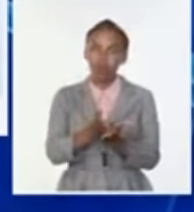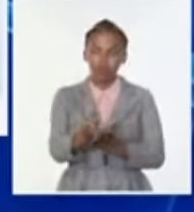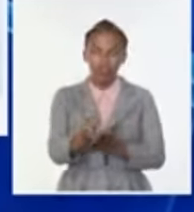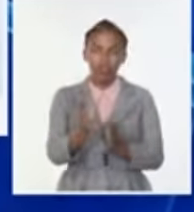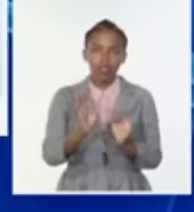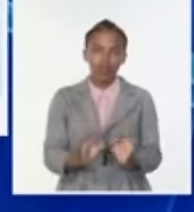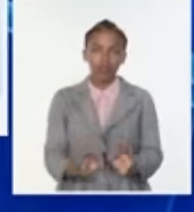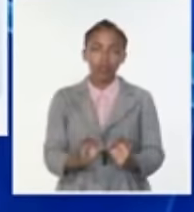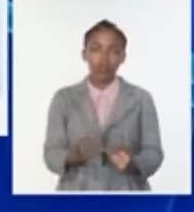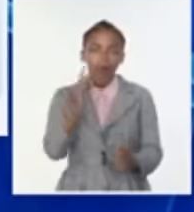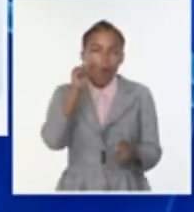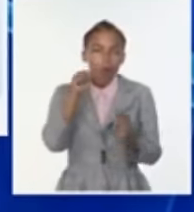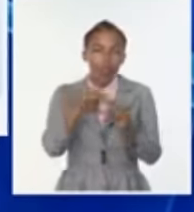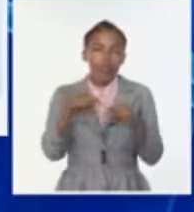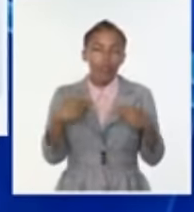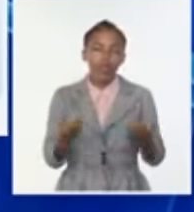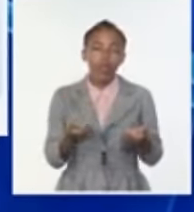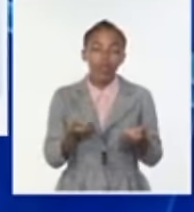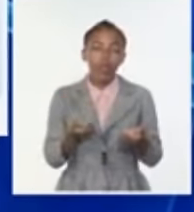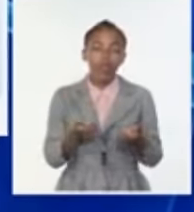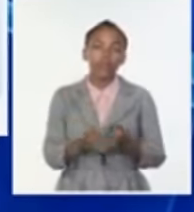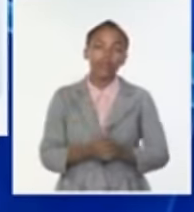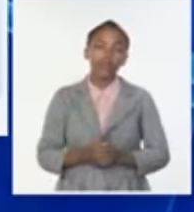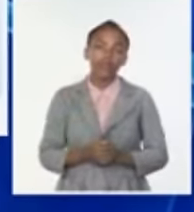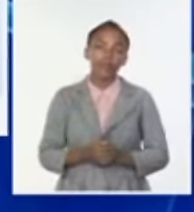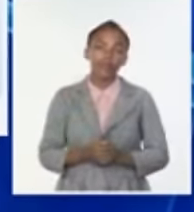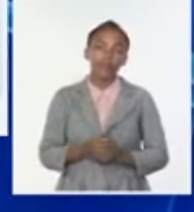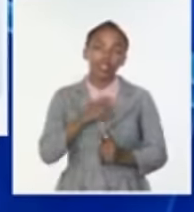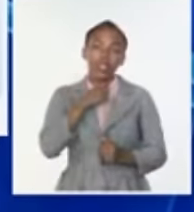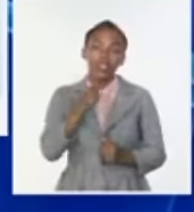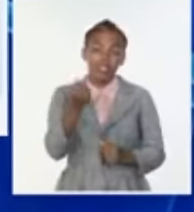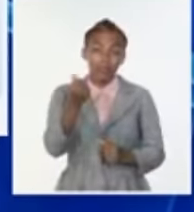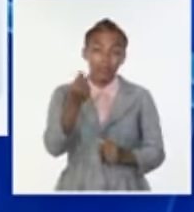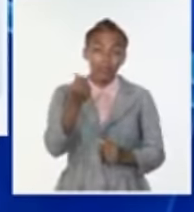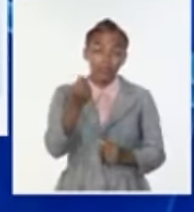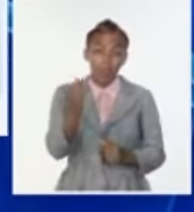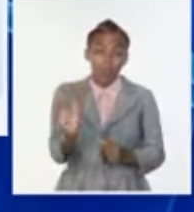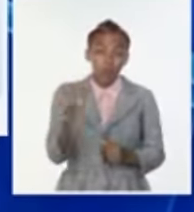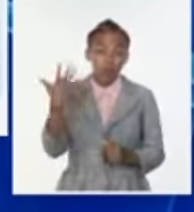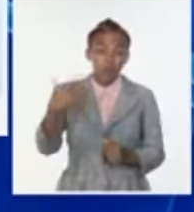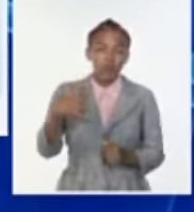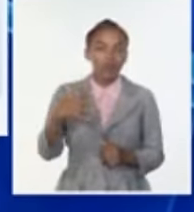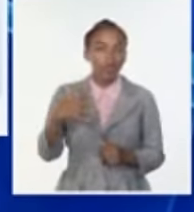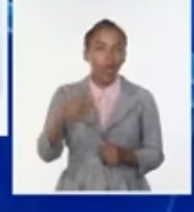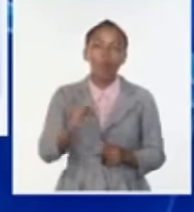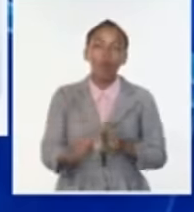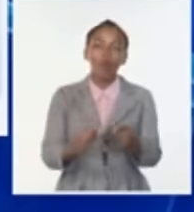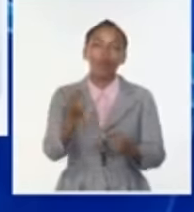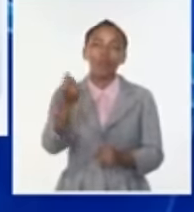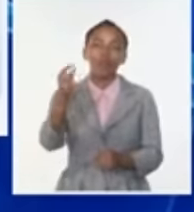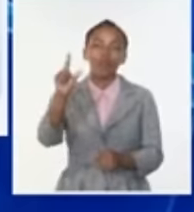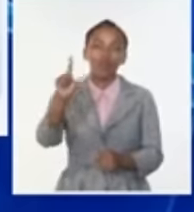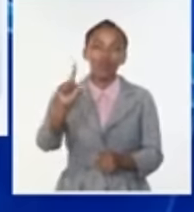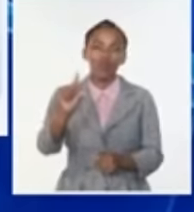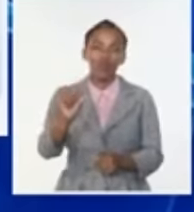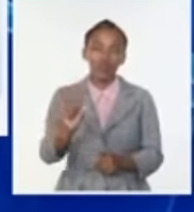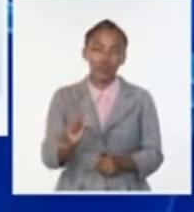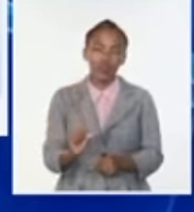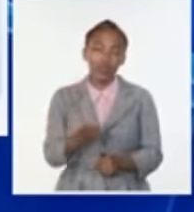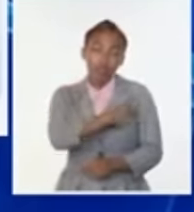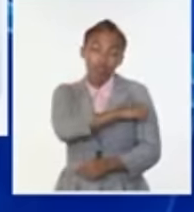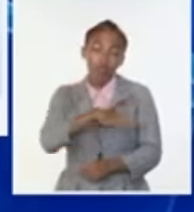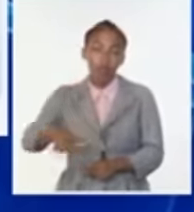expresé, detener la tendencia al incremento de los precios de los productos básicos a la población.